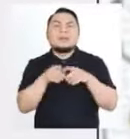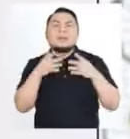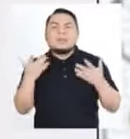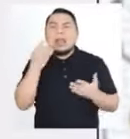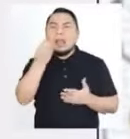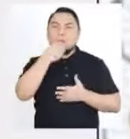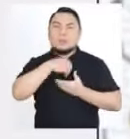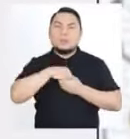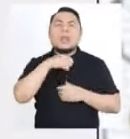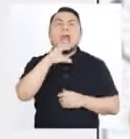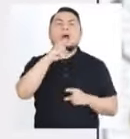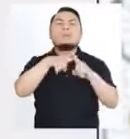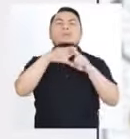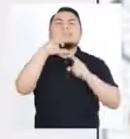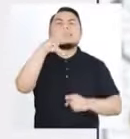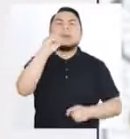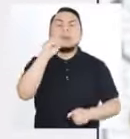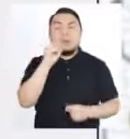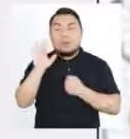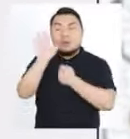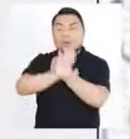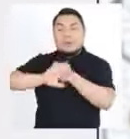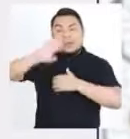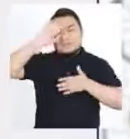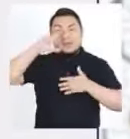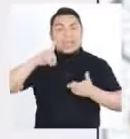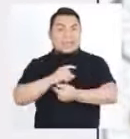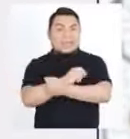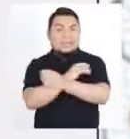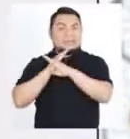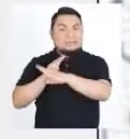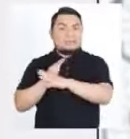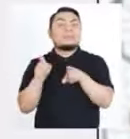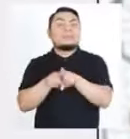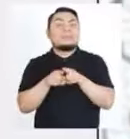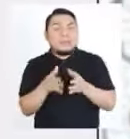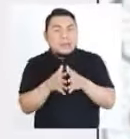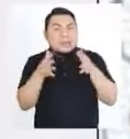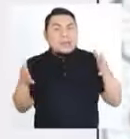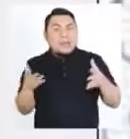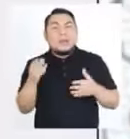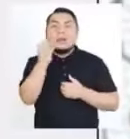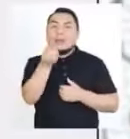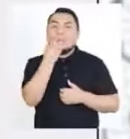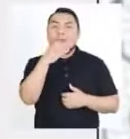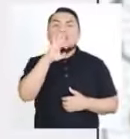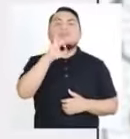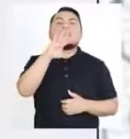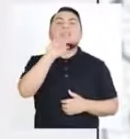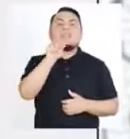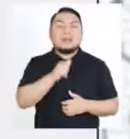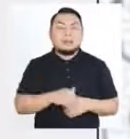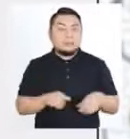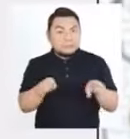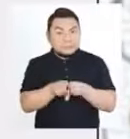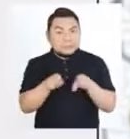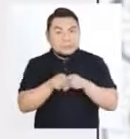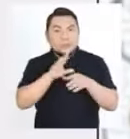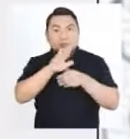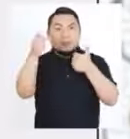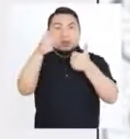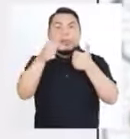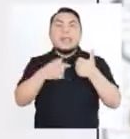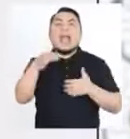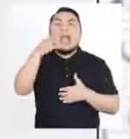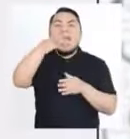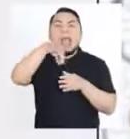altos niveles de antioxidantes. Previene enfermedades graves como el cáncer. Es una gran fuente de fibra. Tiene bajo índice